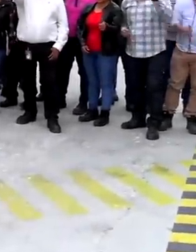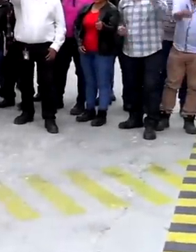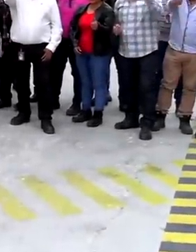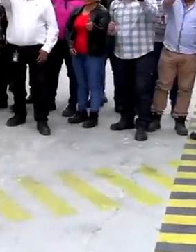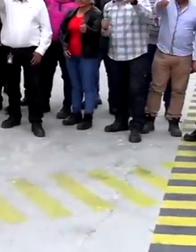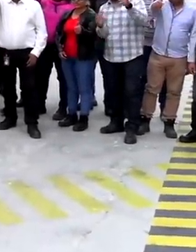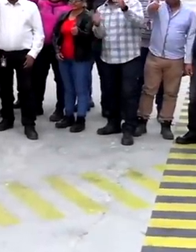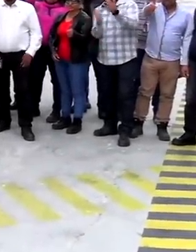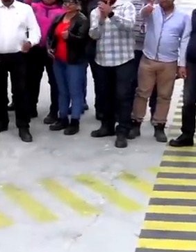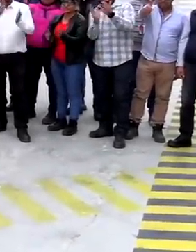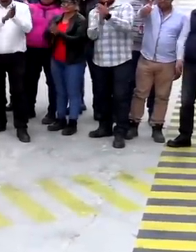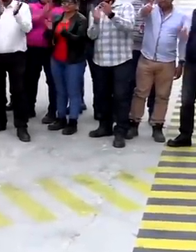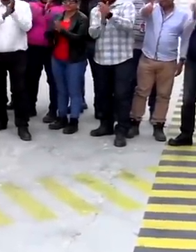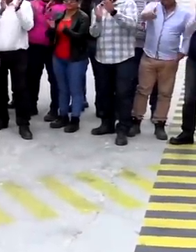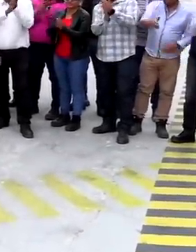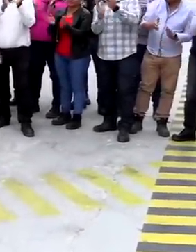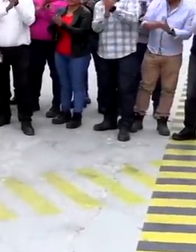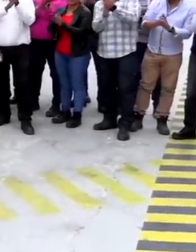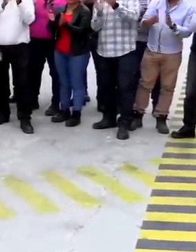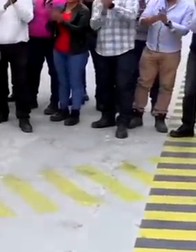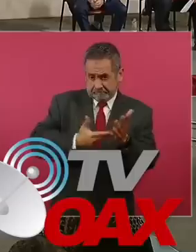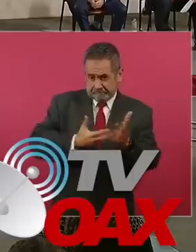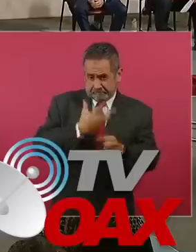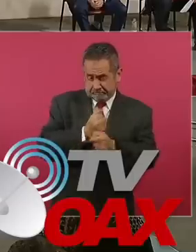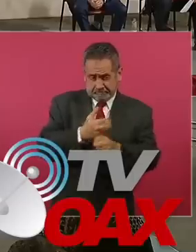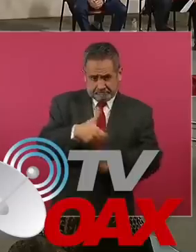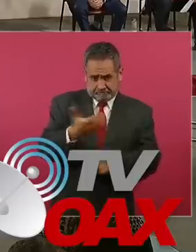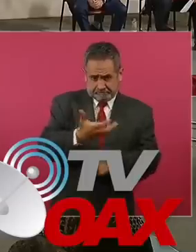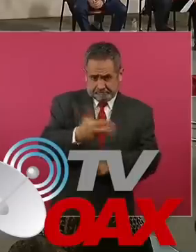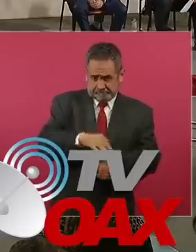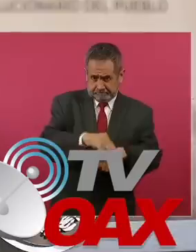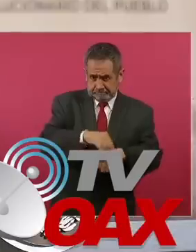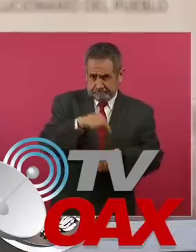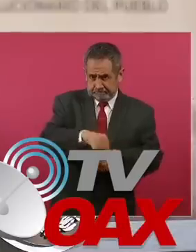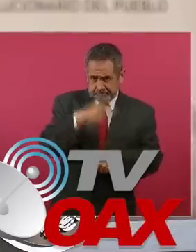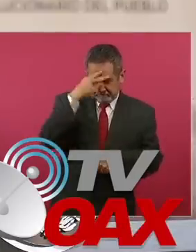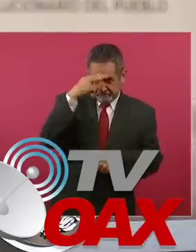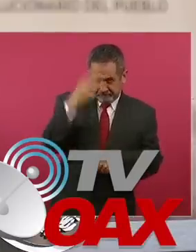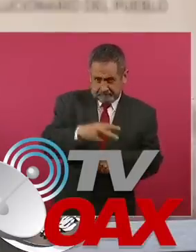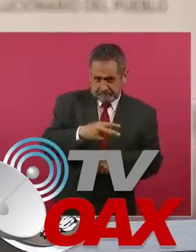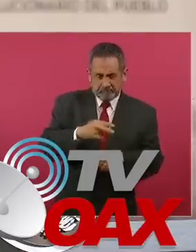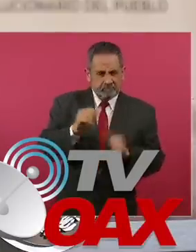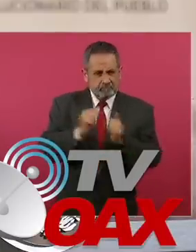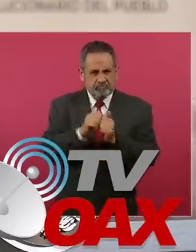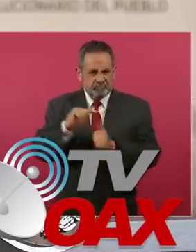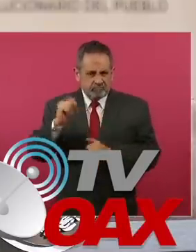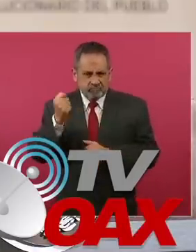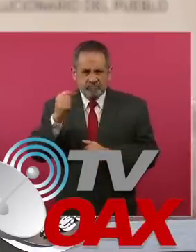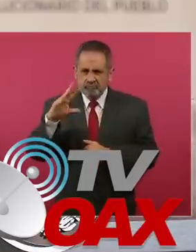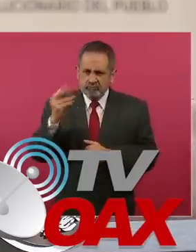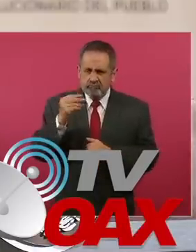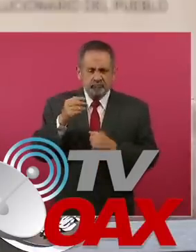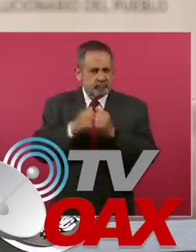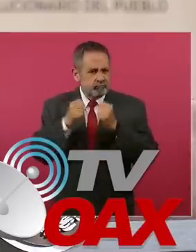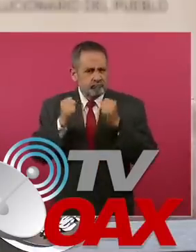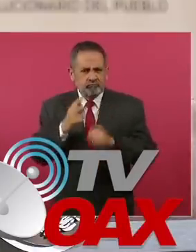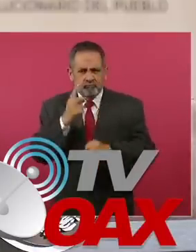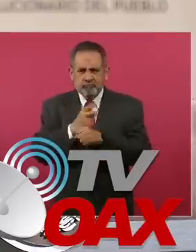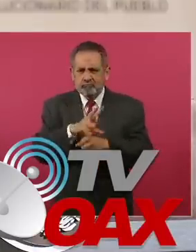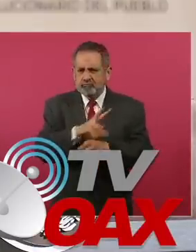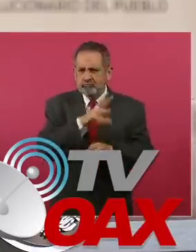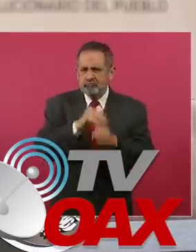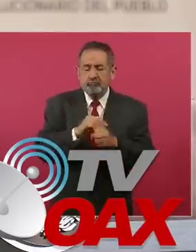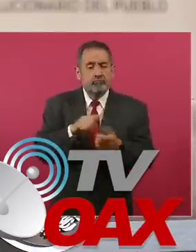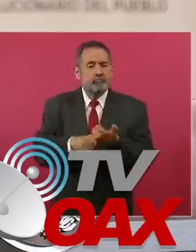México con lo mejor de la tecnología, con los más altos estándares de calidad y de seguridad. Es un